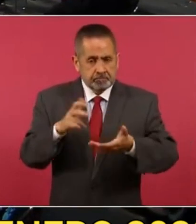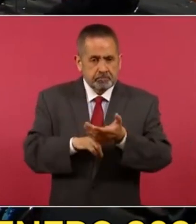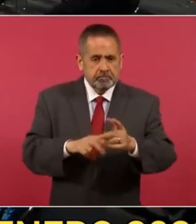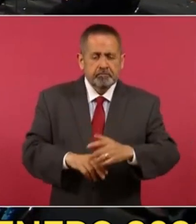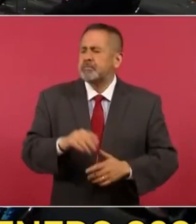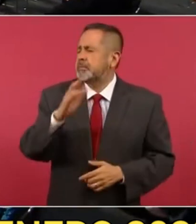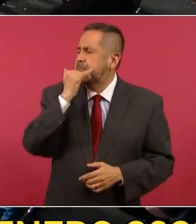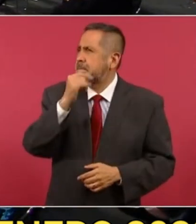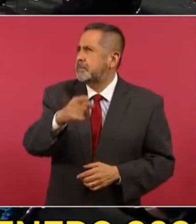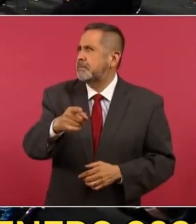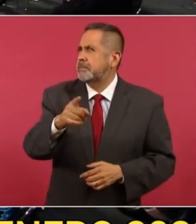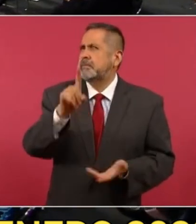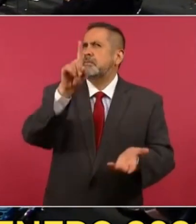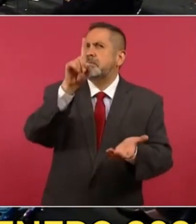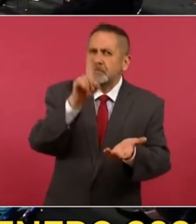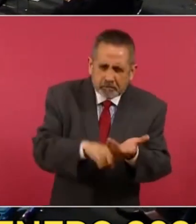Perdón,